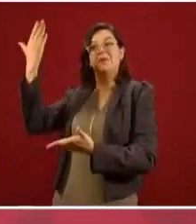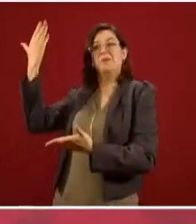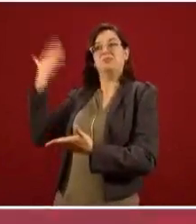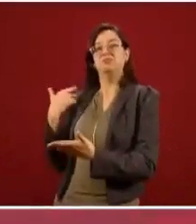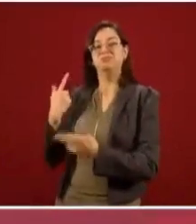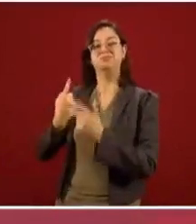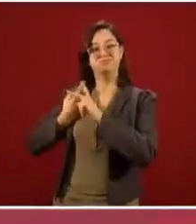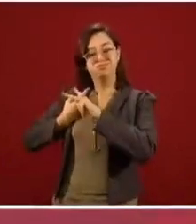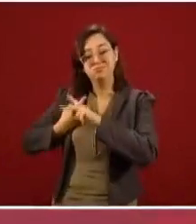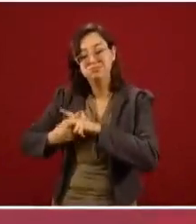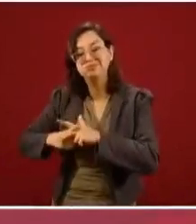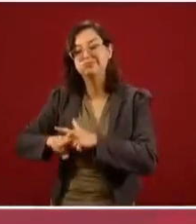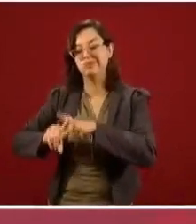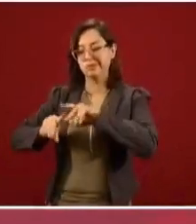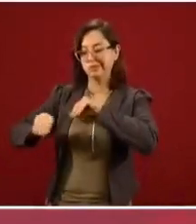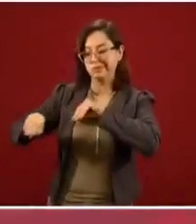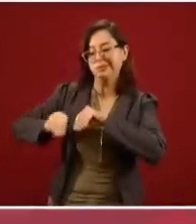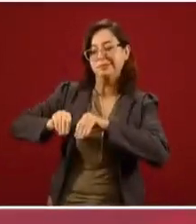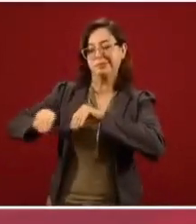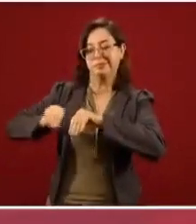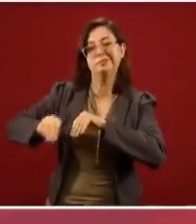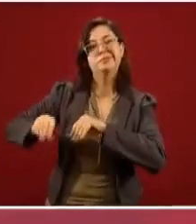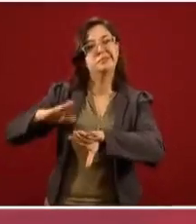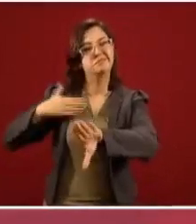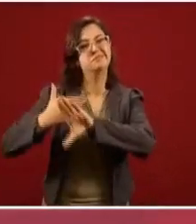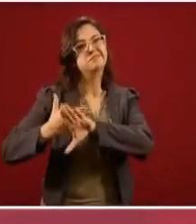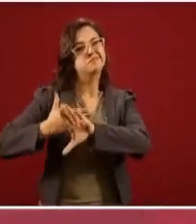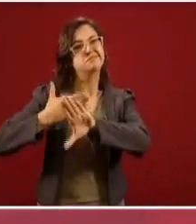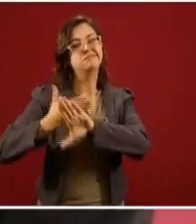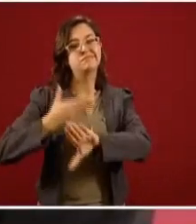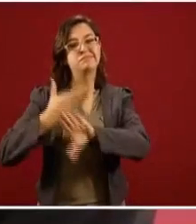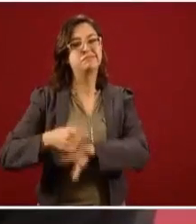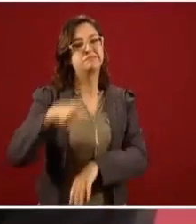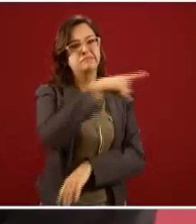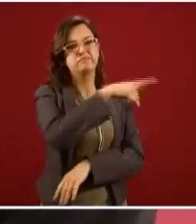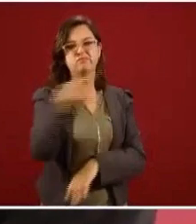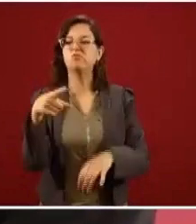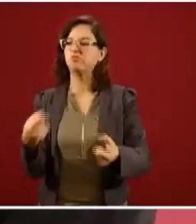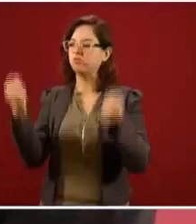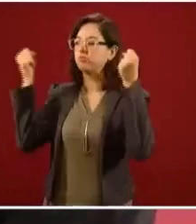donde enfrentamos el autoritarismo,